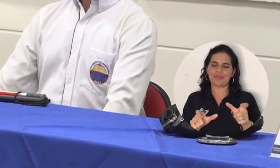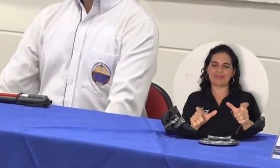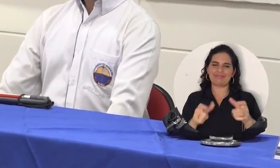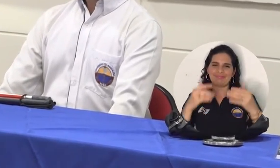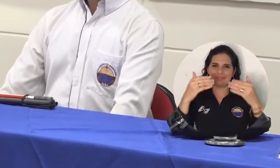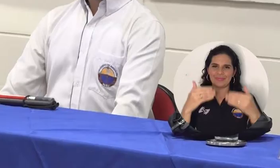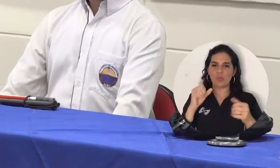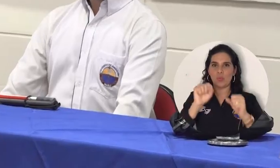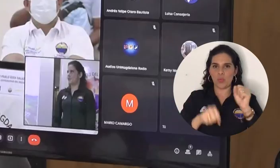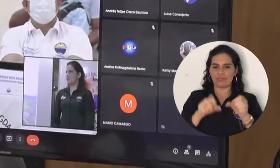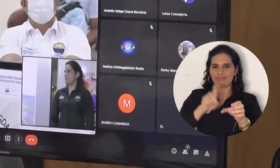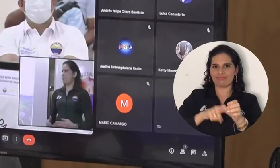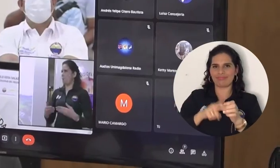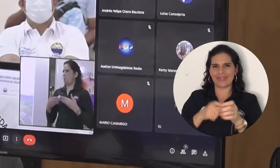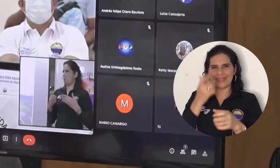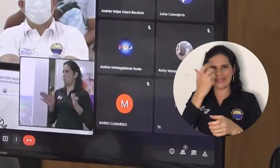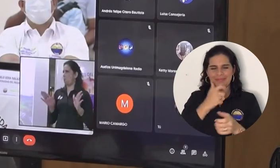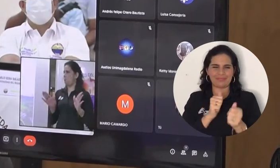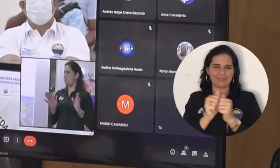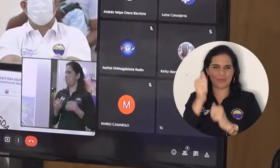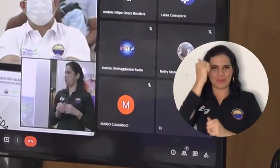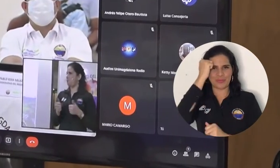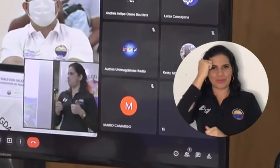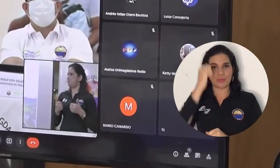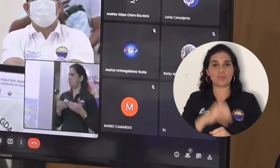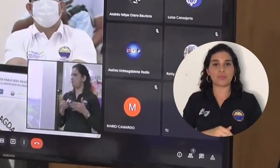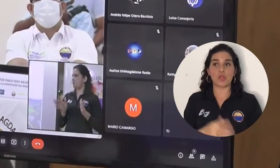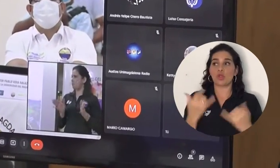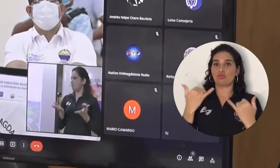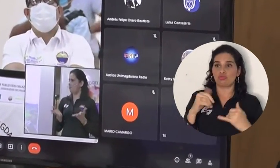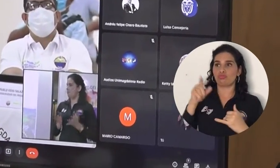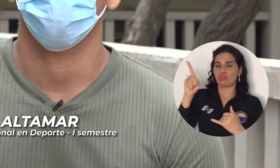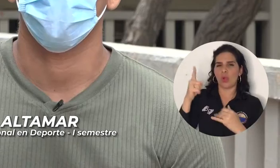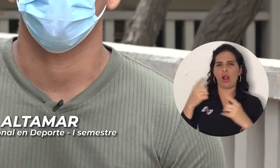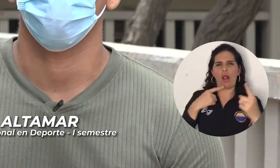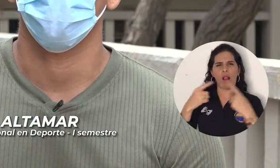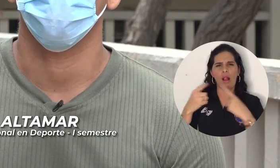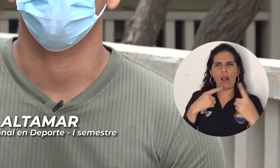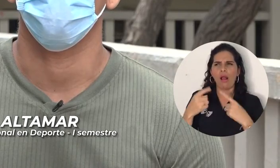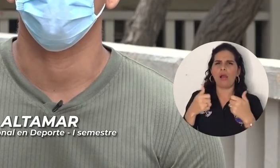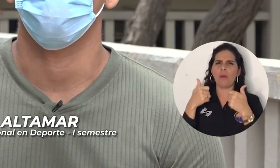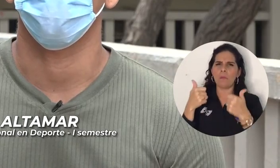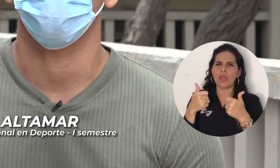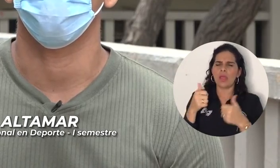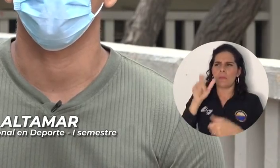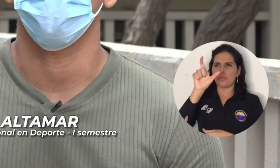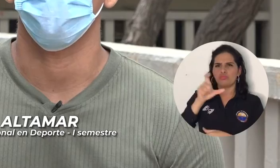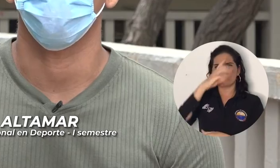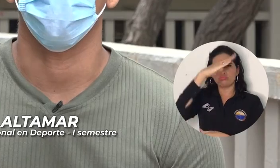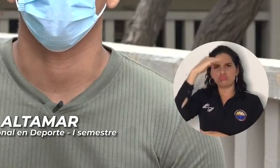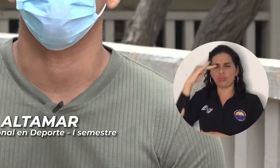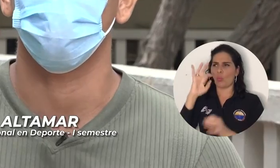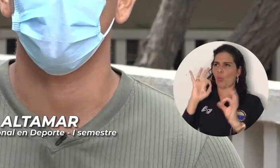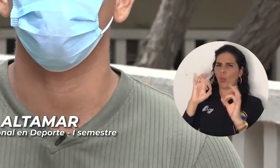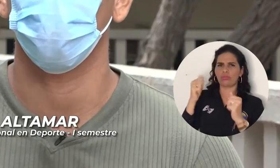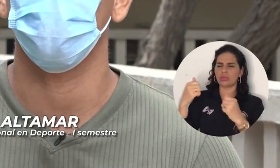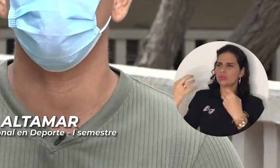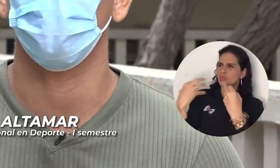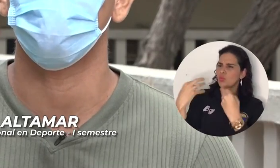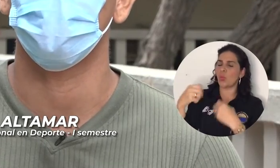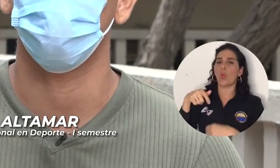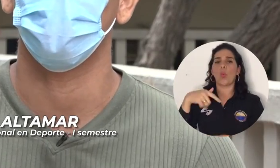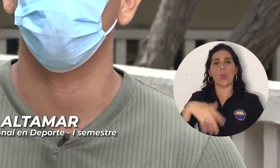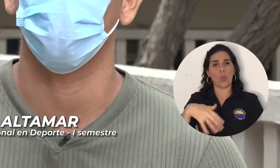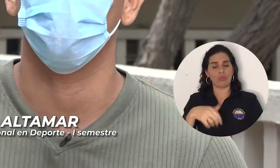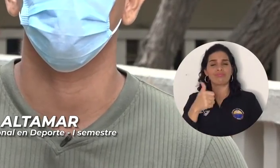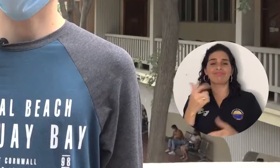dio una buena charla con el alto consejero. Tenía muchas expectativas sobre estos temas y pues es cierto que es